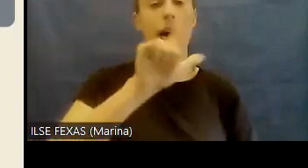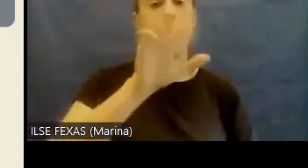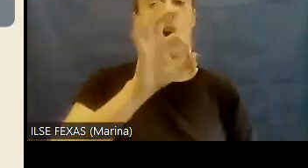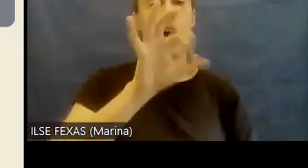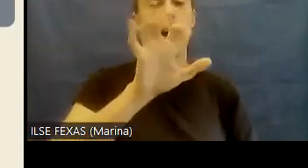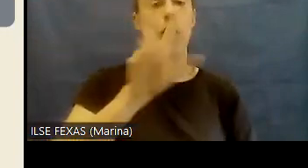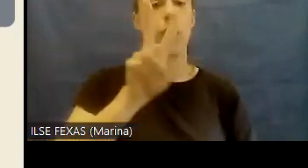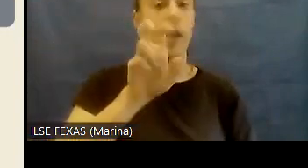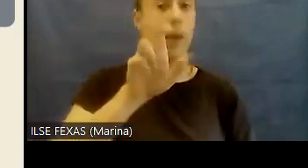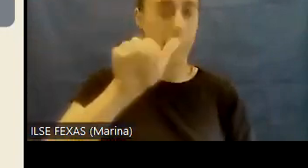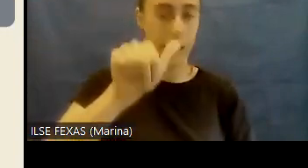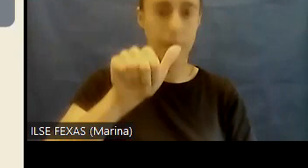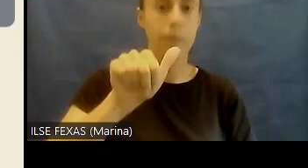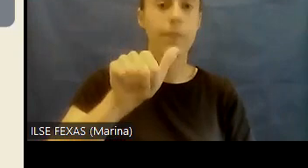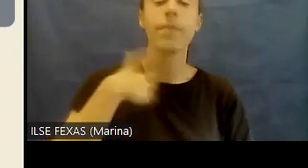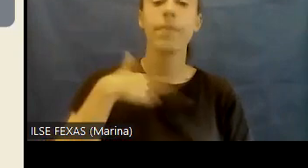las